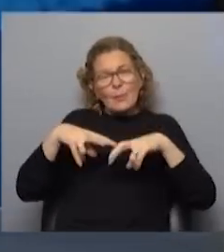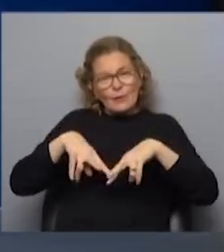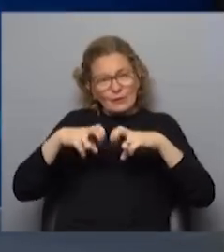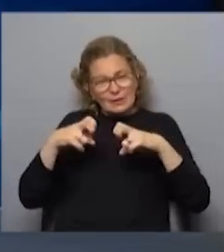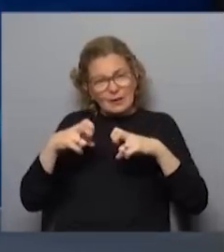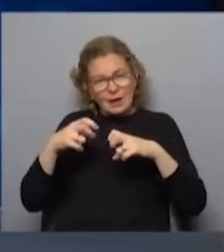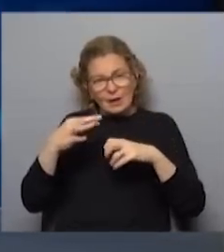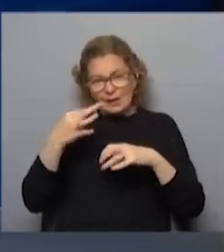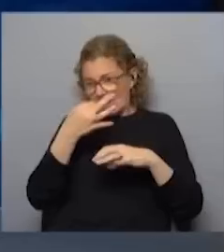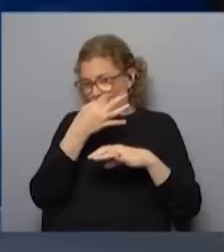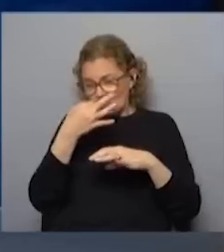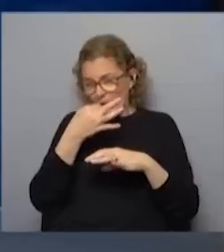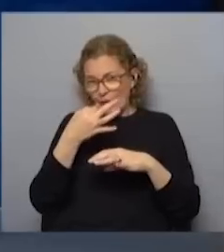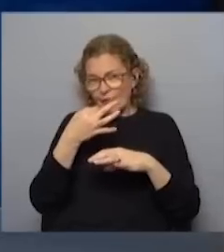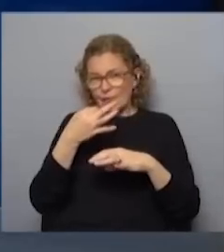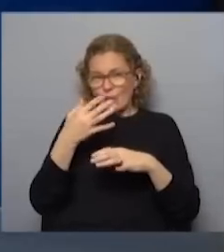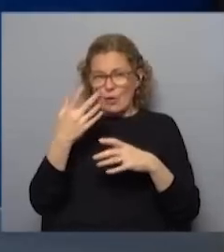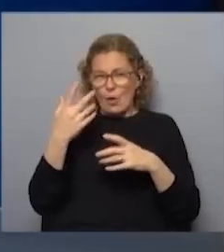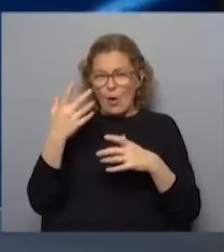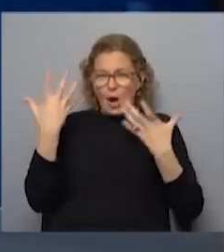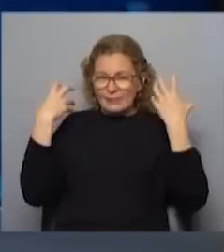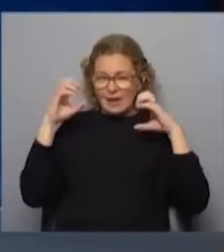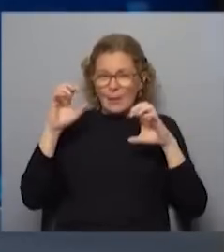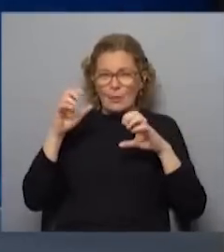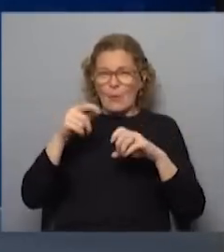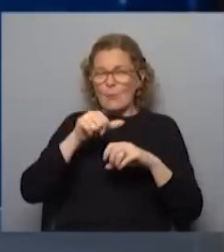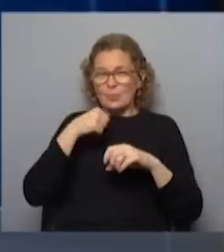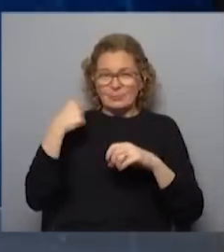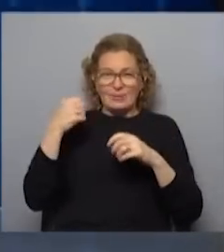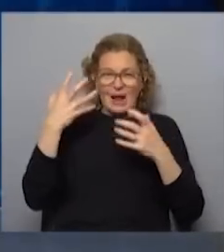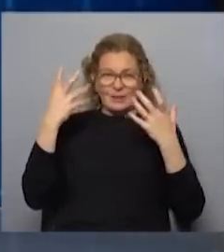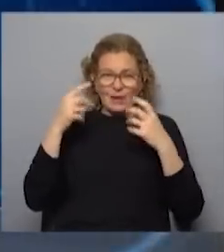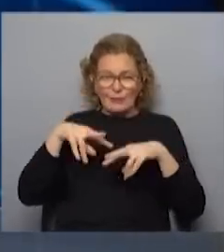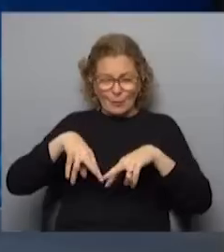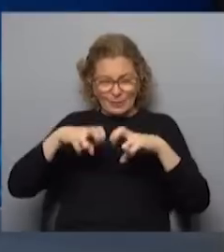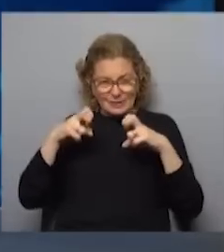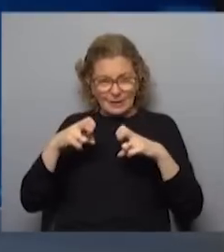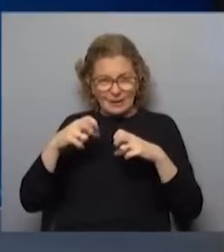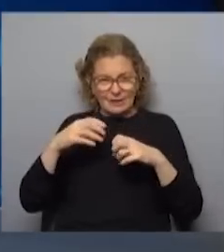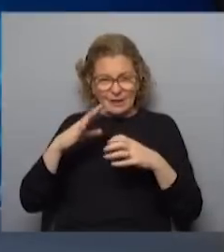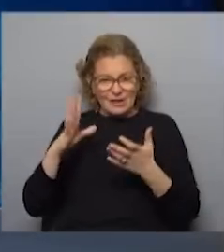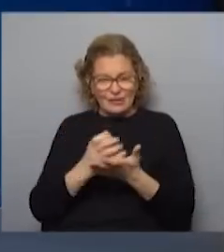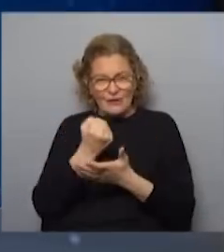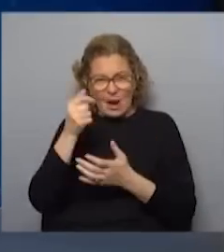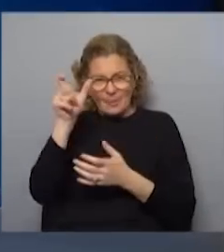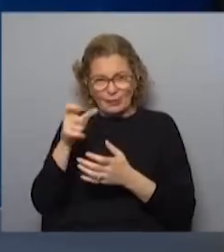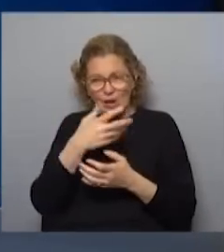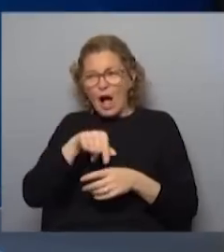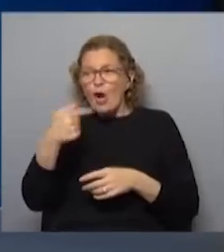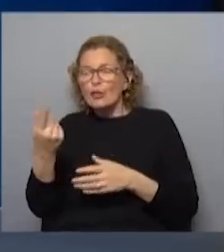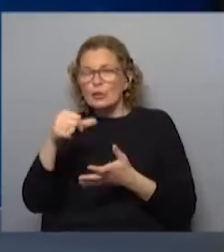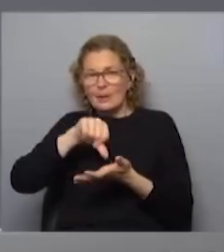el narcotráfico el abigeato el contrabando vamos a investigar la trata de personas